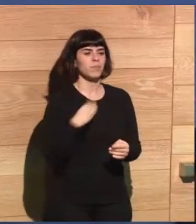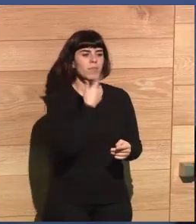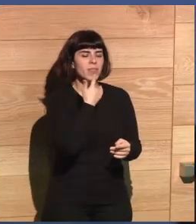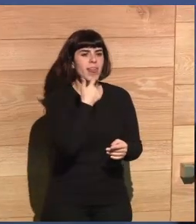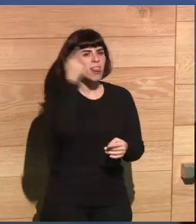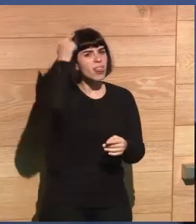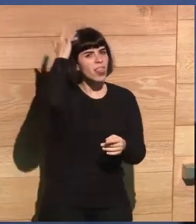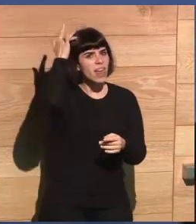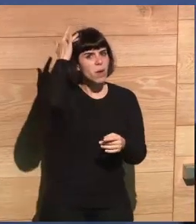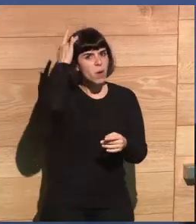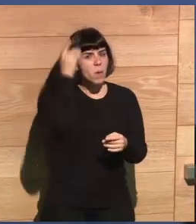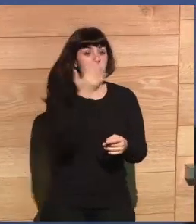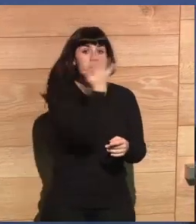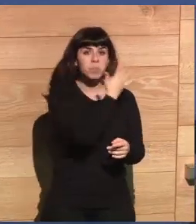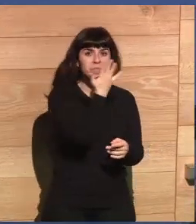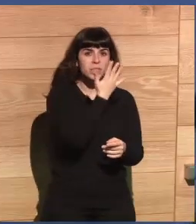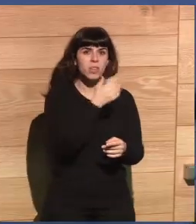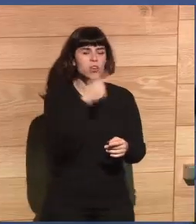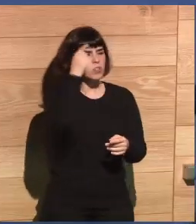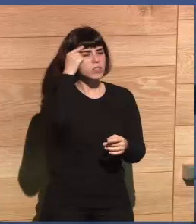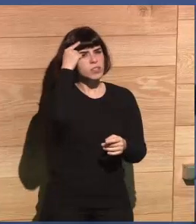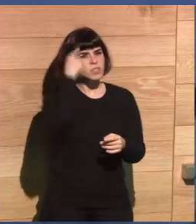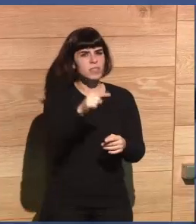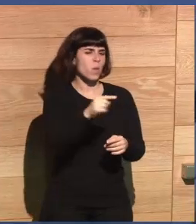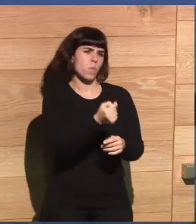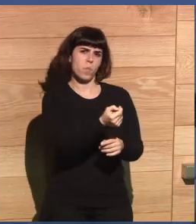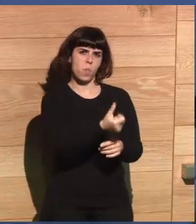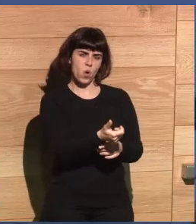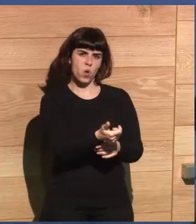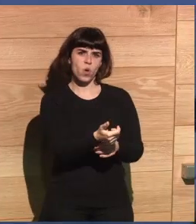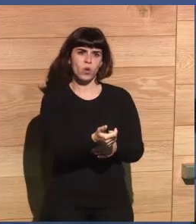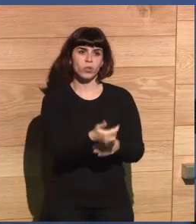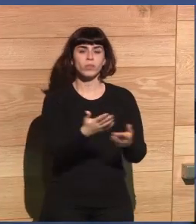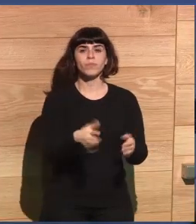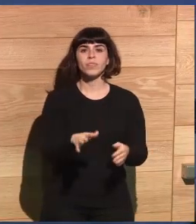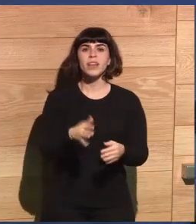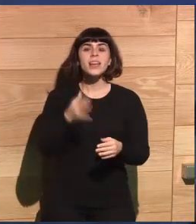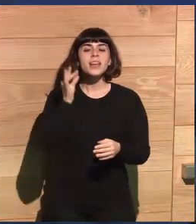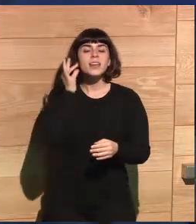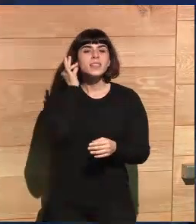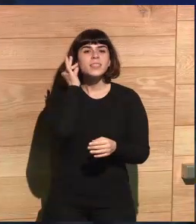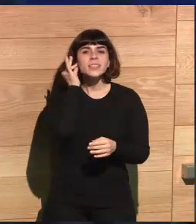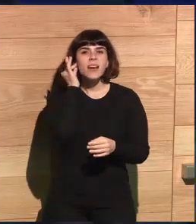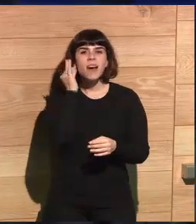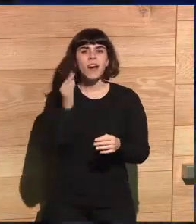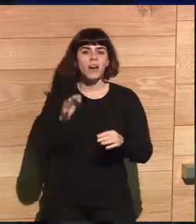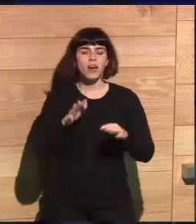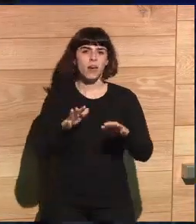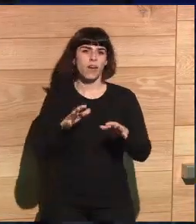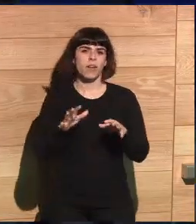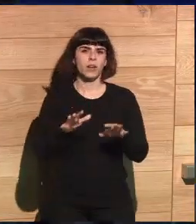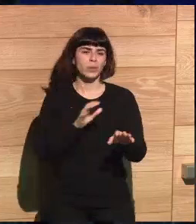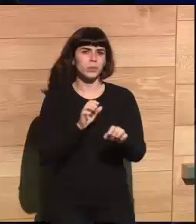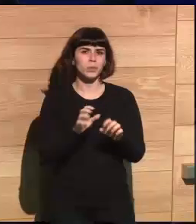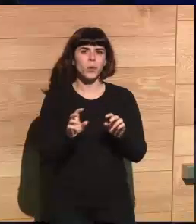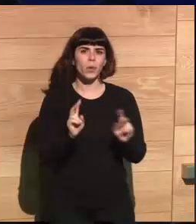un misterio, se sabe muy poco de él. Como era una niña inquieta y le encantaba desvelar enigmas, decidió que de